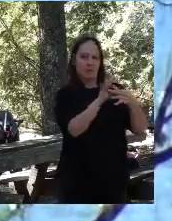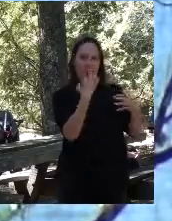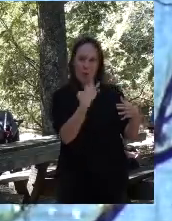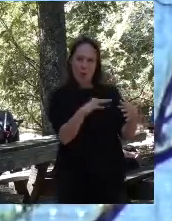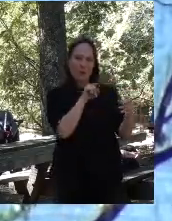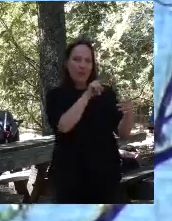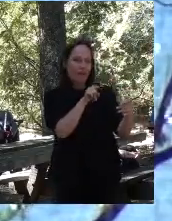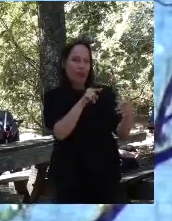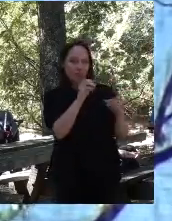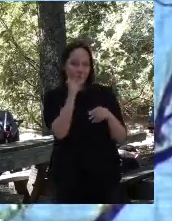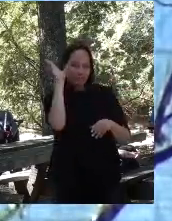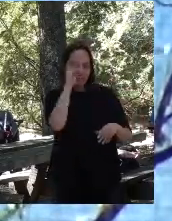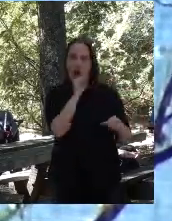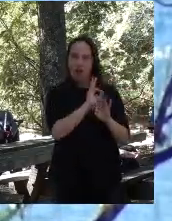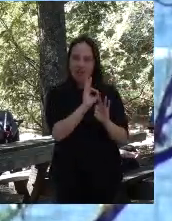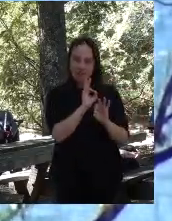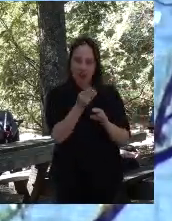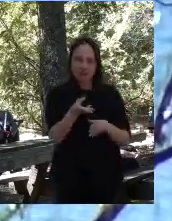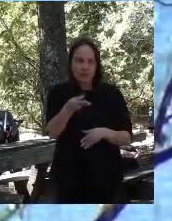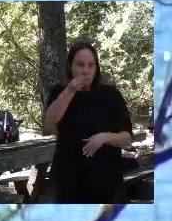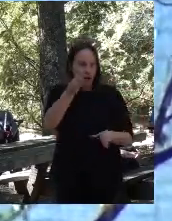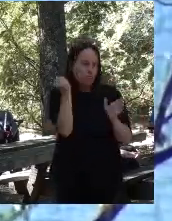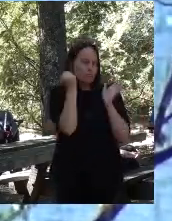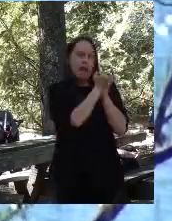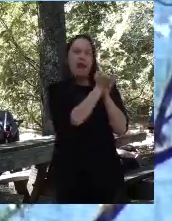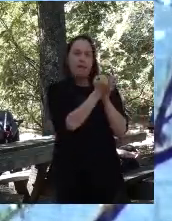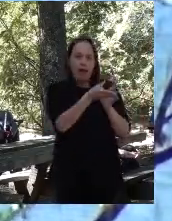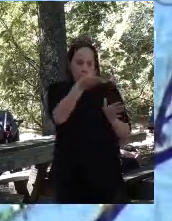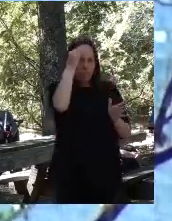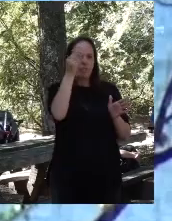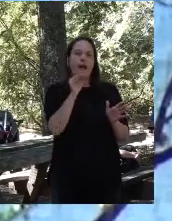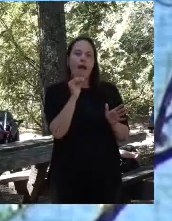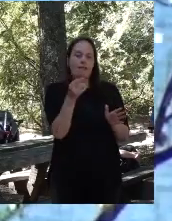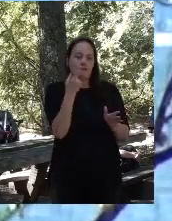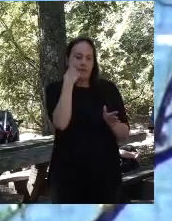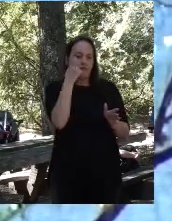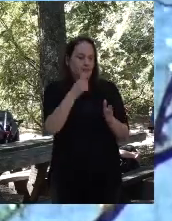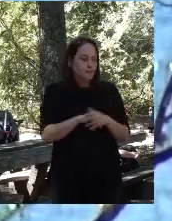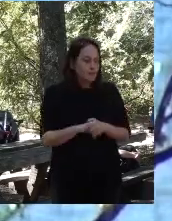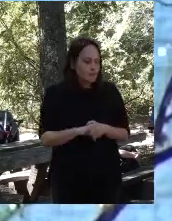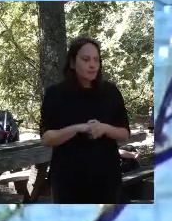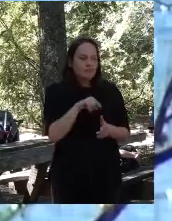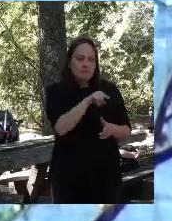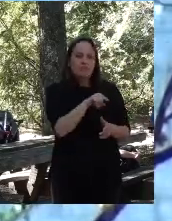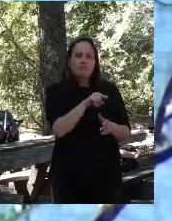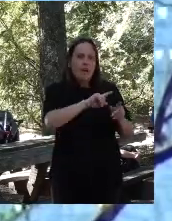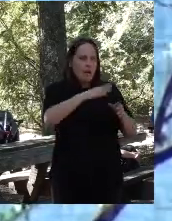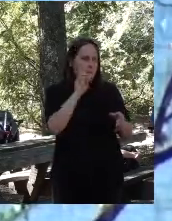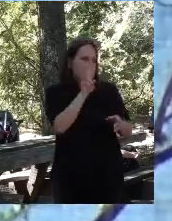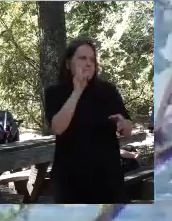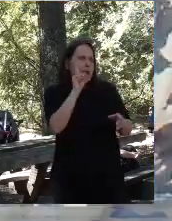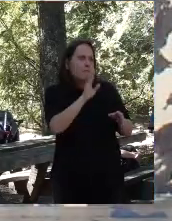Cuando llegamos a la Antártida, lo primero que nos impresionan son las grandes montañas de más de 2.000 metros de